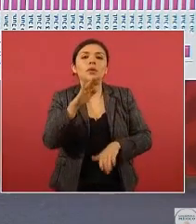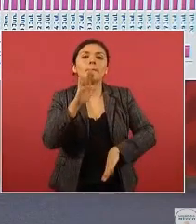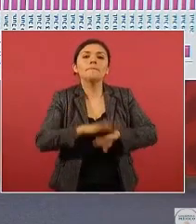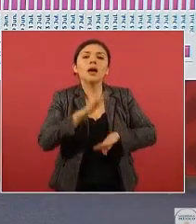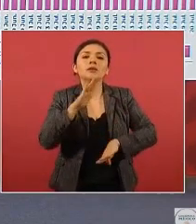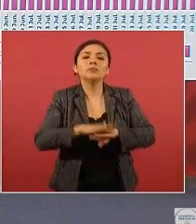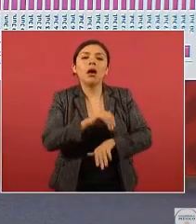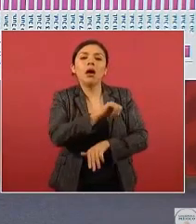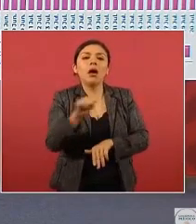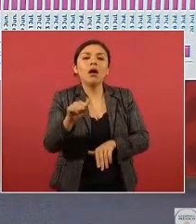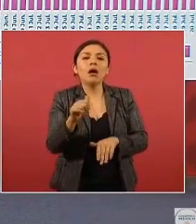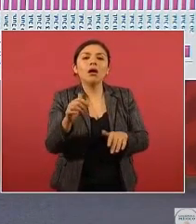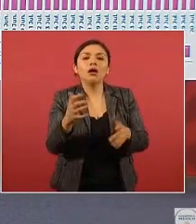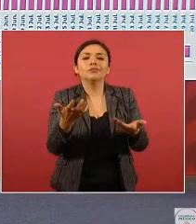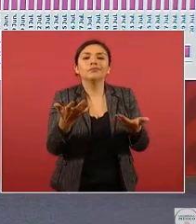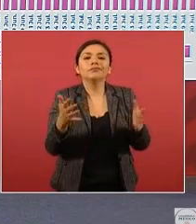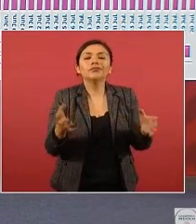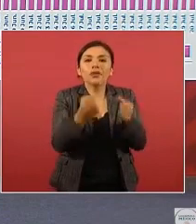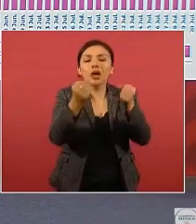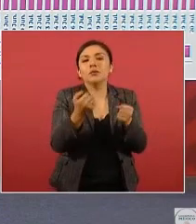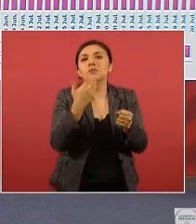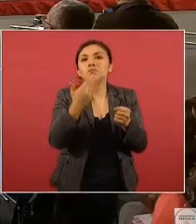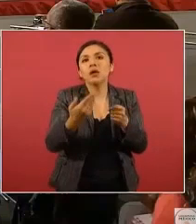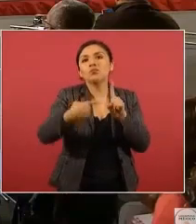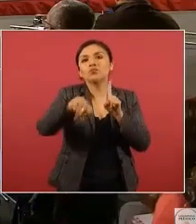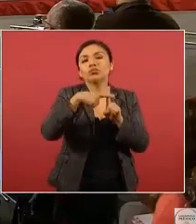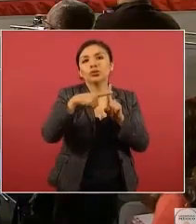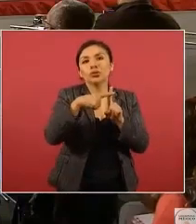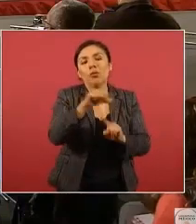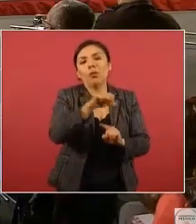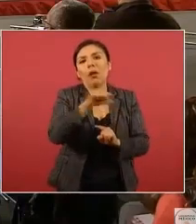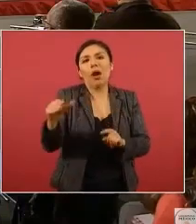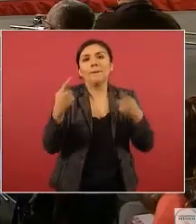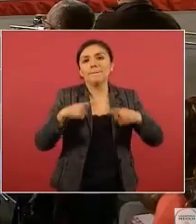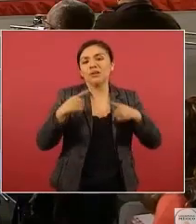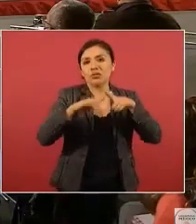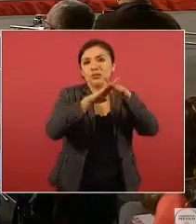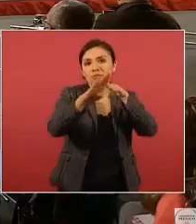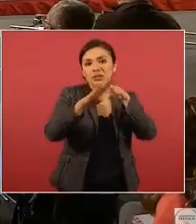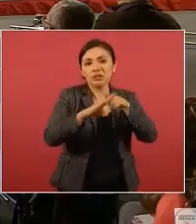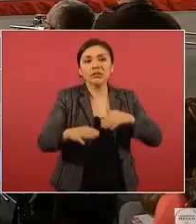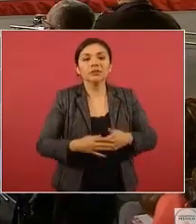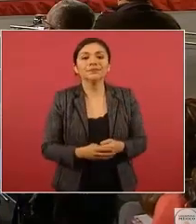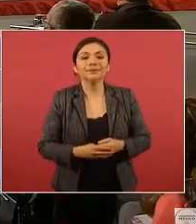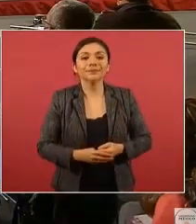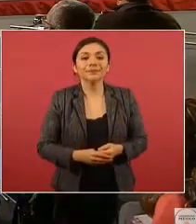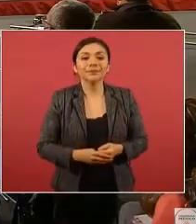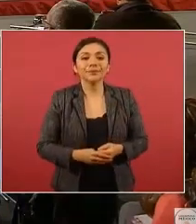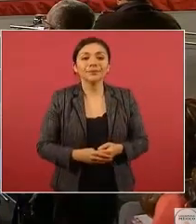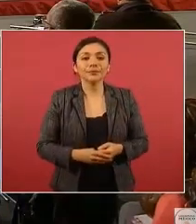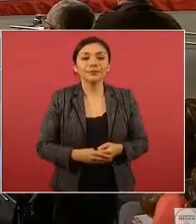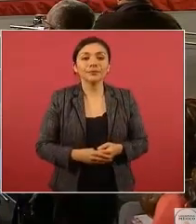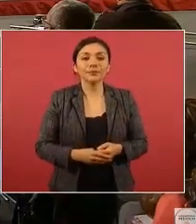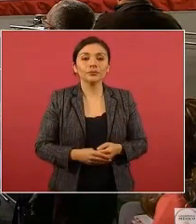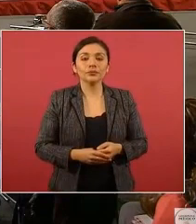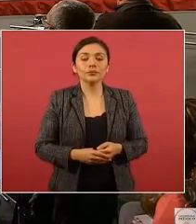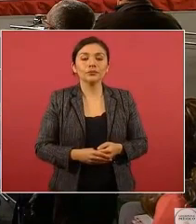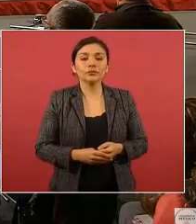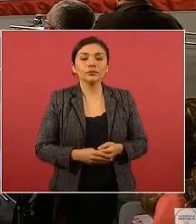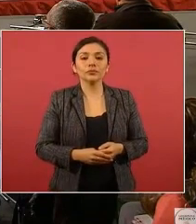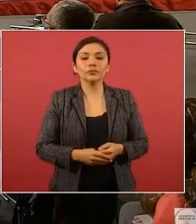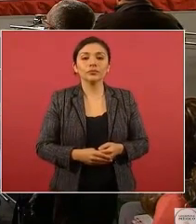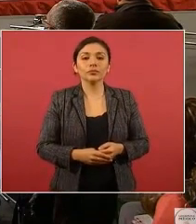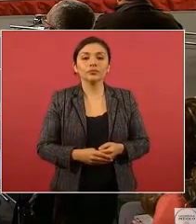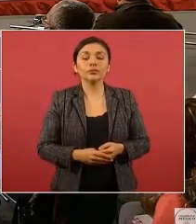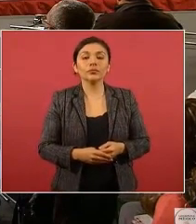tener estos resultados de rescatar a los adelante por favor en cuanto